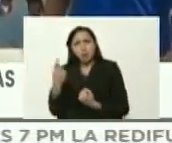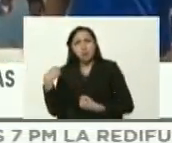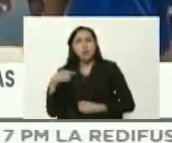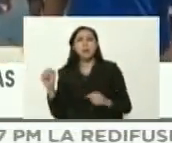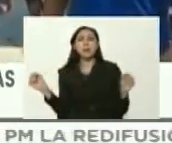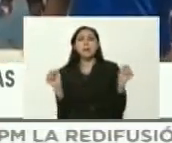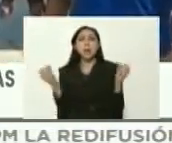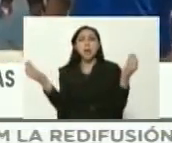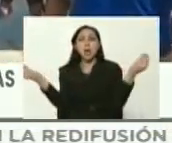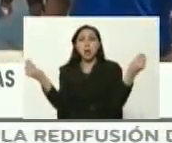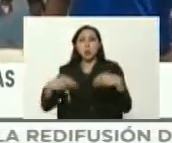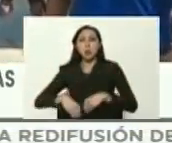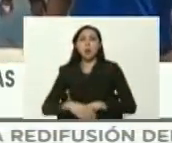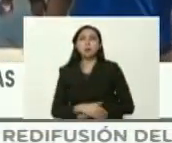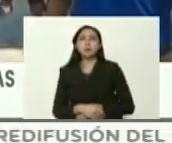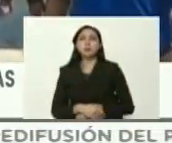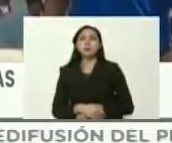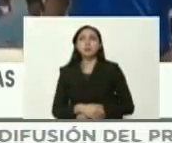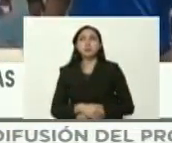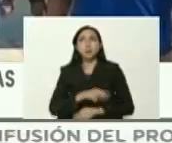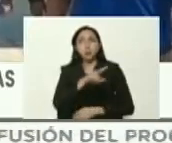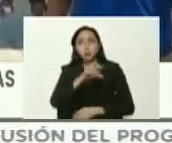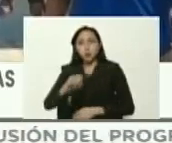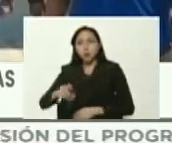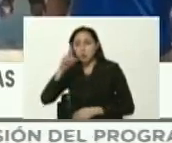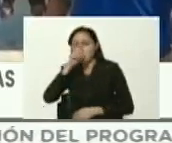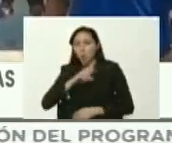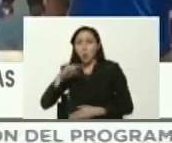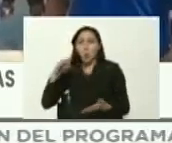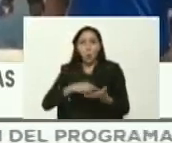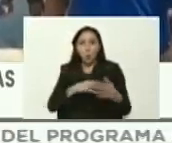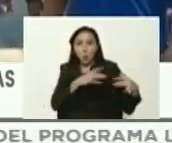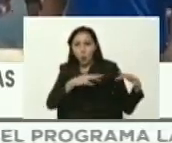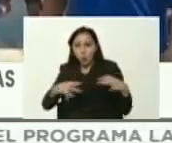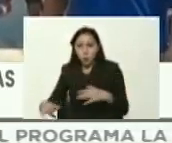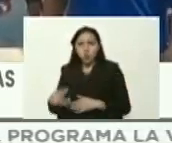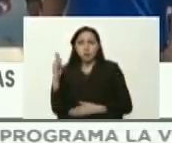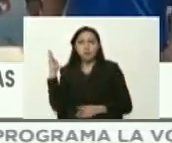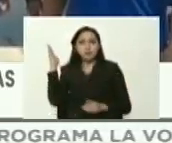merideño organizado, rumbo al bicentenario de la batalla de Carabobo. Como